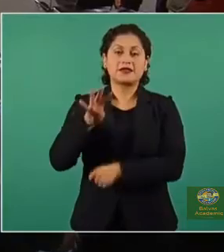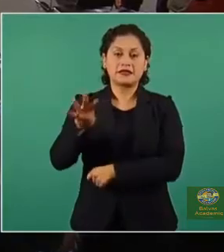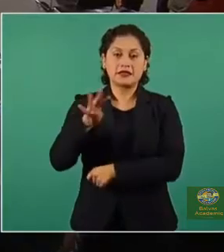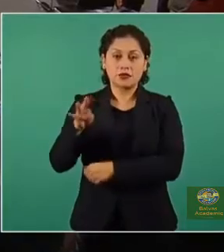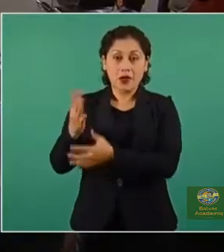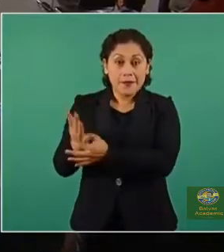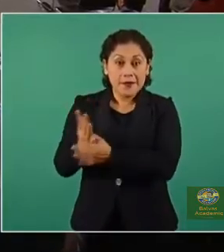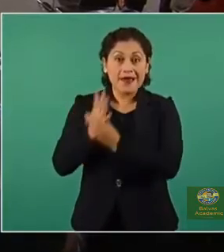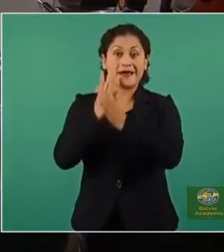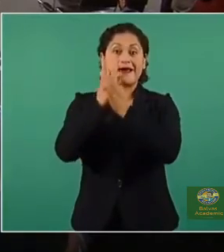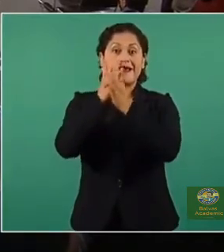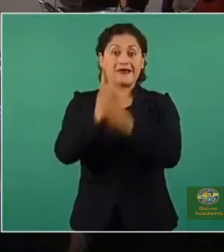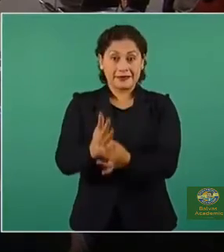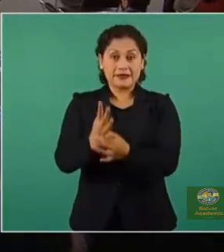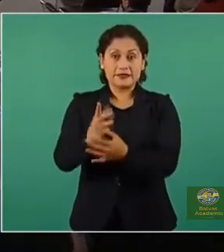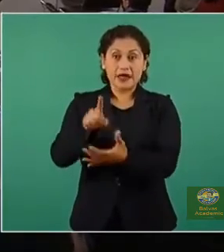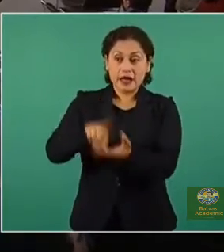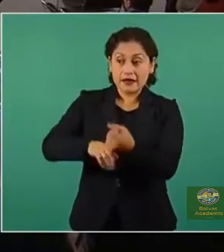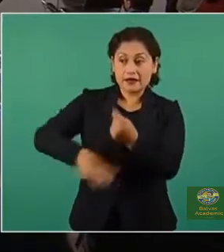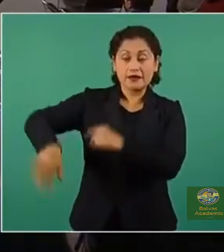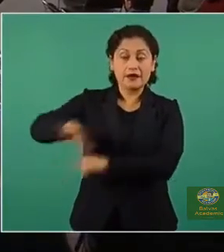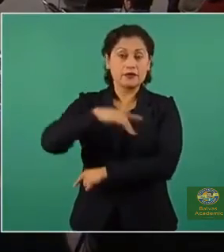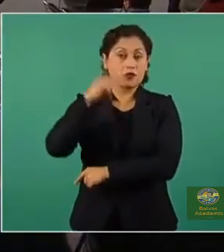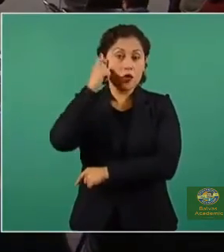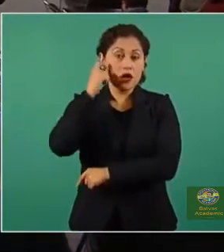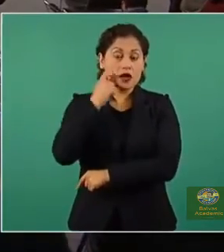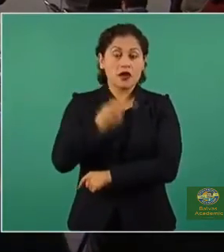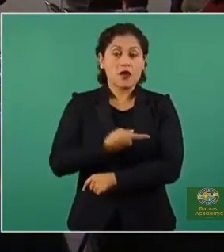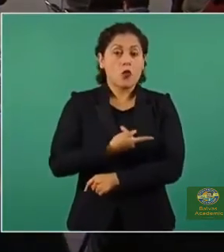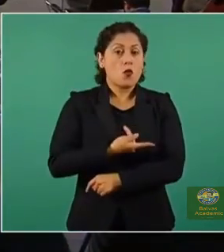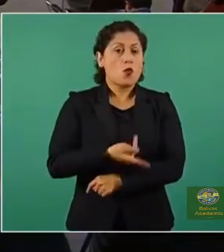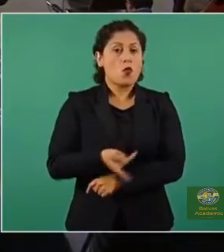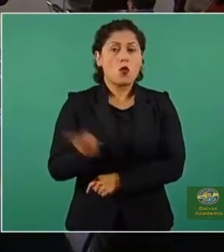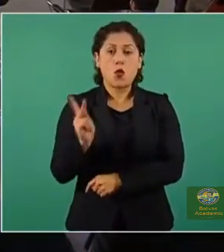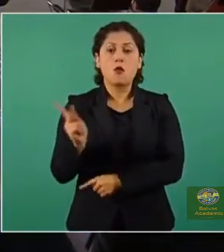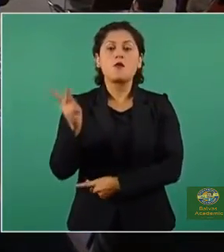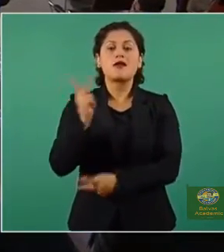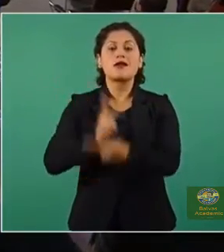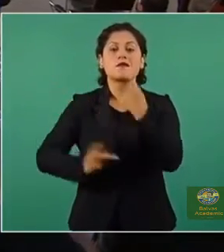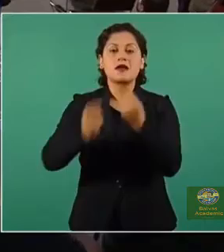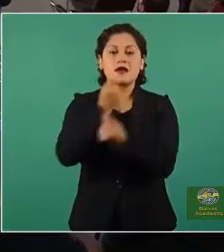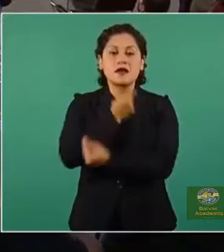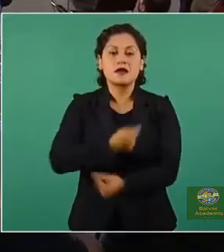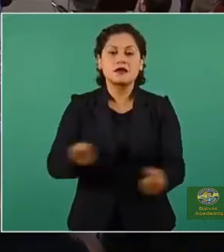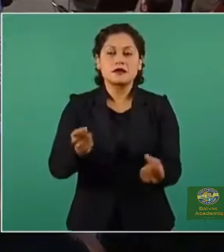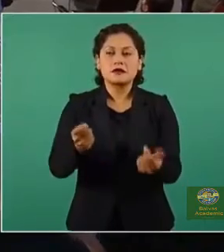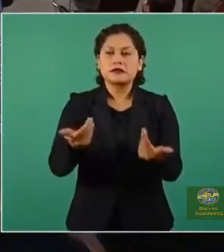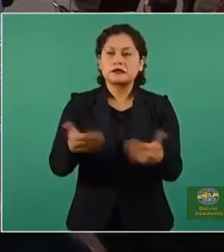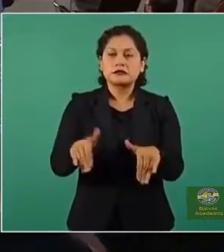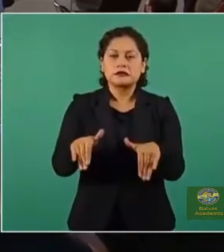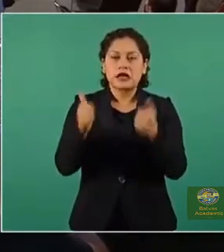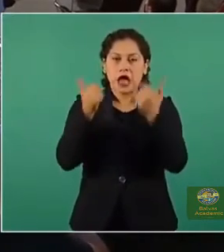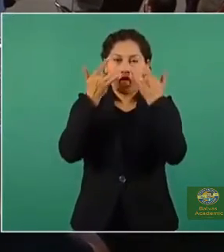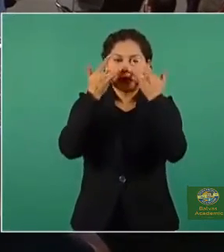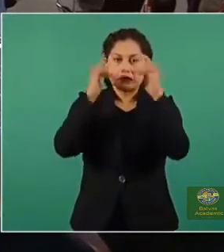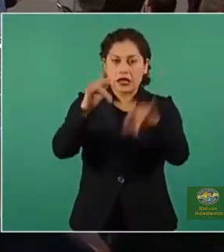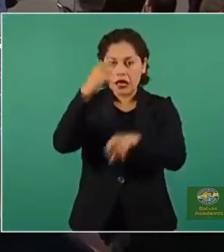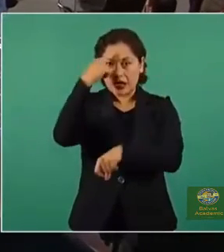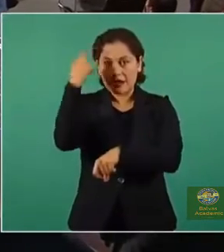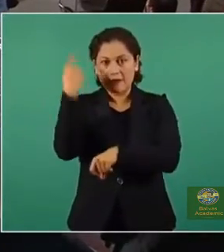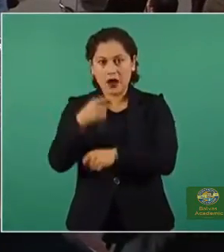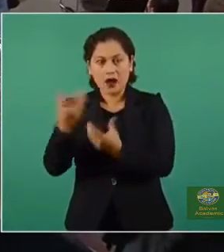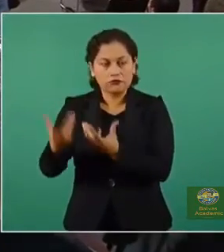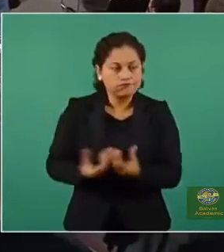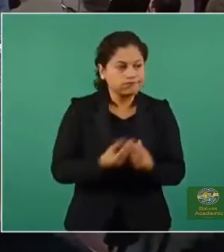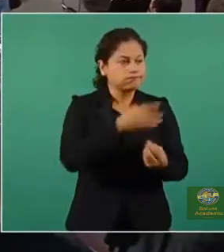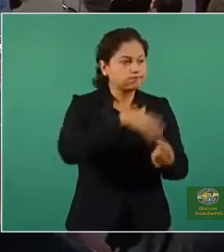que la violencia y la pobreza en Guerrero lleva a niños y niñas a dejar las aulas para buscar a sus familiares en fosas